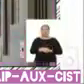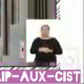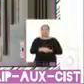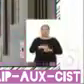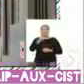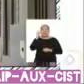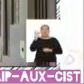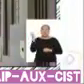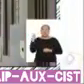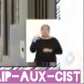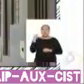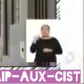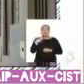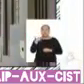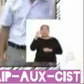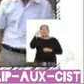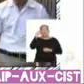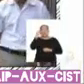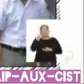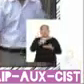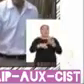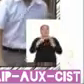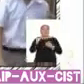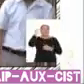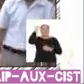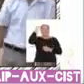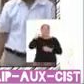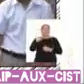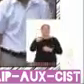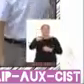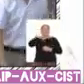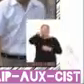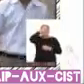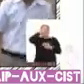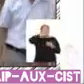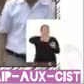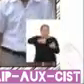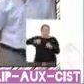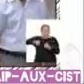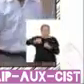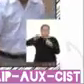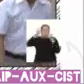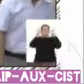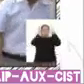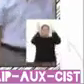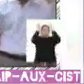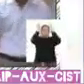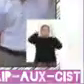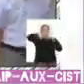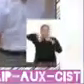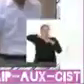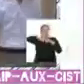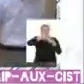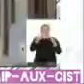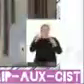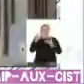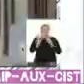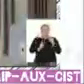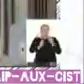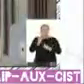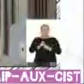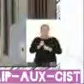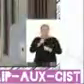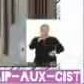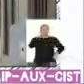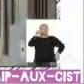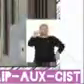La profesora nos ha dicho que tenemos que pensar en cosas vamos a hacer de grandes. Yo podría ser bombero o cocinero. Ahora bastante gente que cocina. O